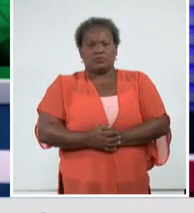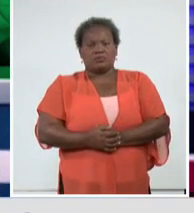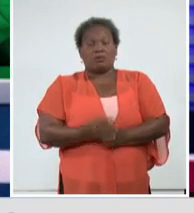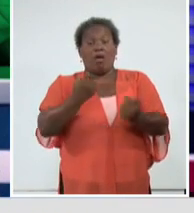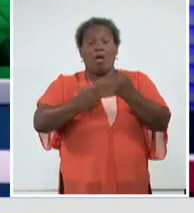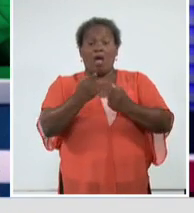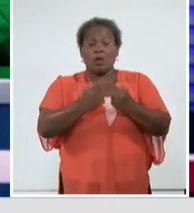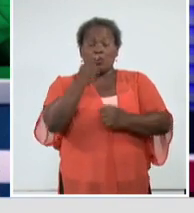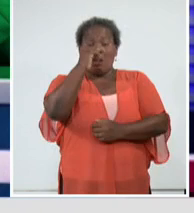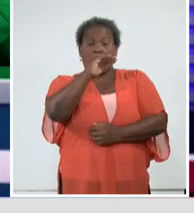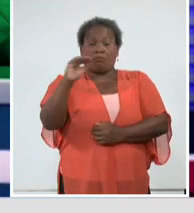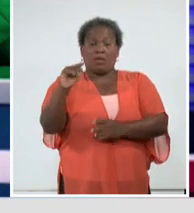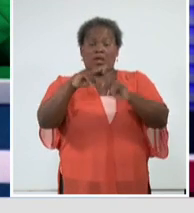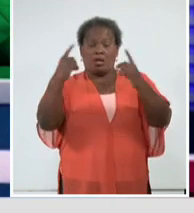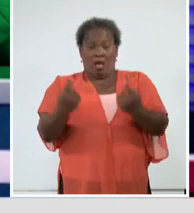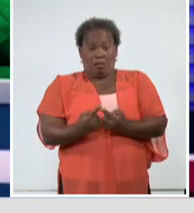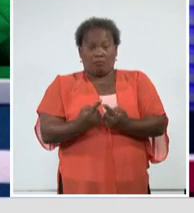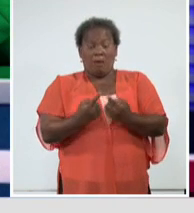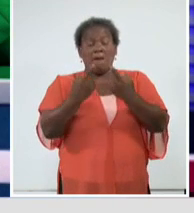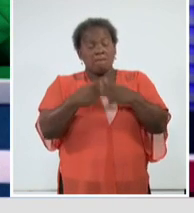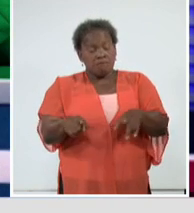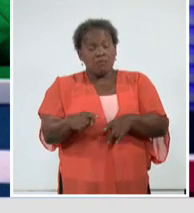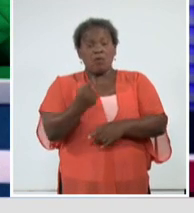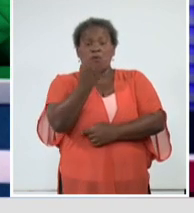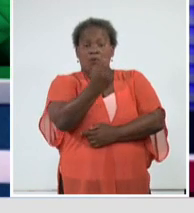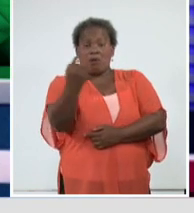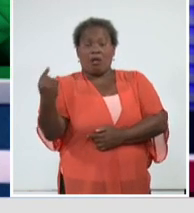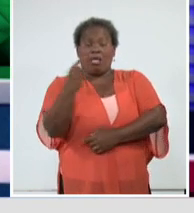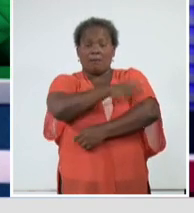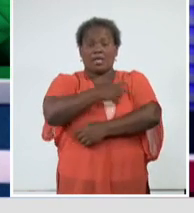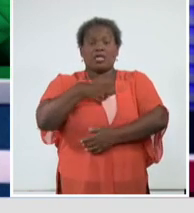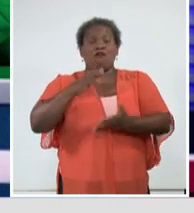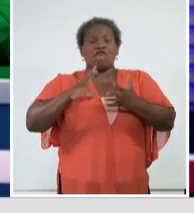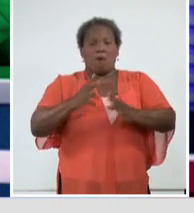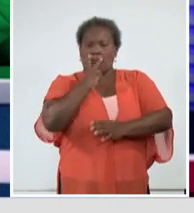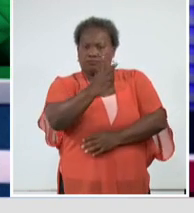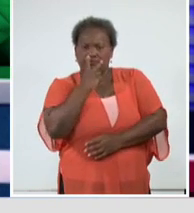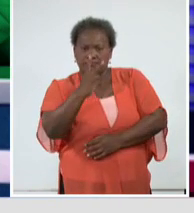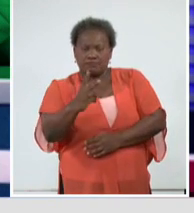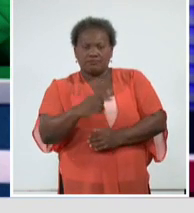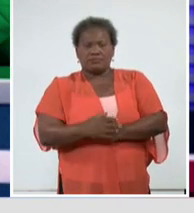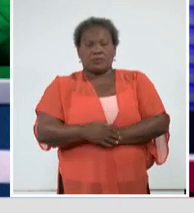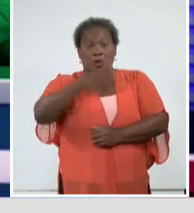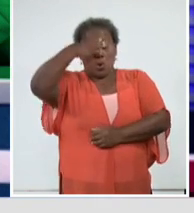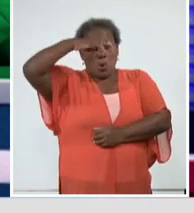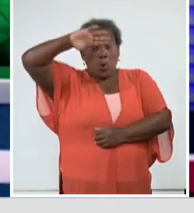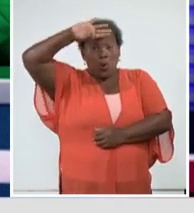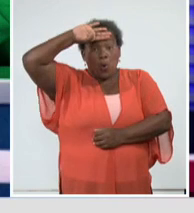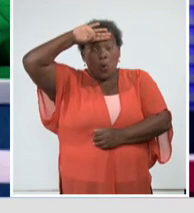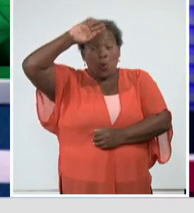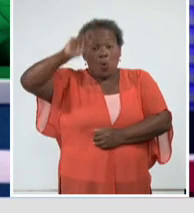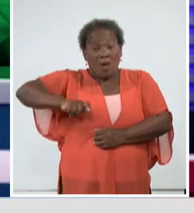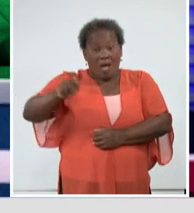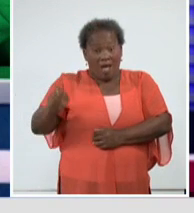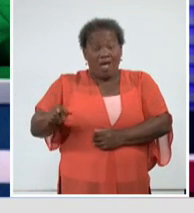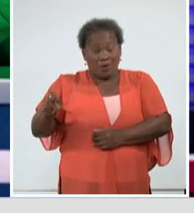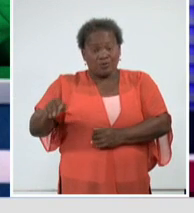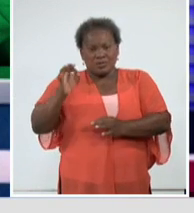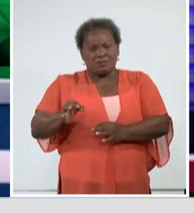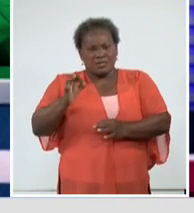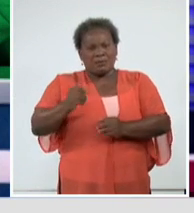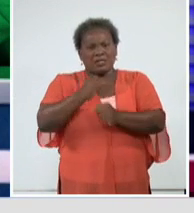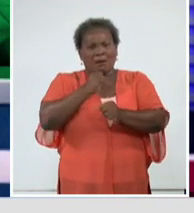líneas protocolares en las cuales obviamente son las que entran en vigencia. Pero los cubanos sí le han puesto la impronta en cada uno de esos países